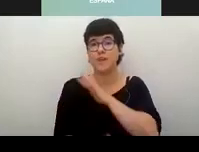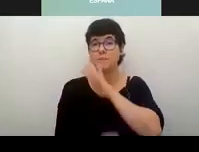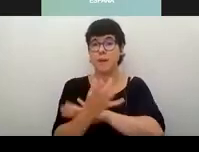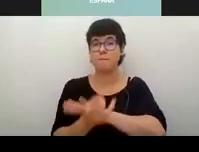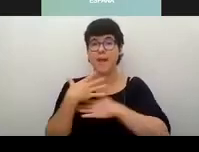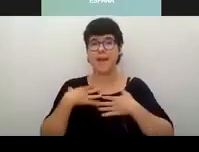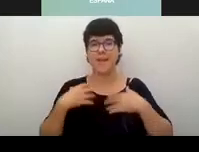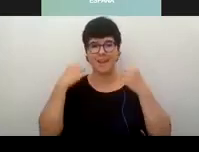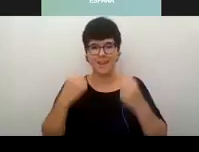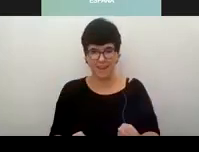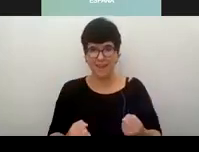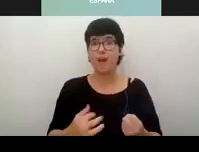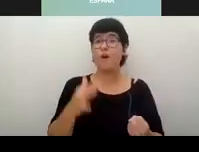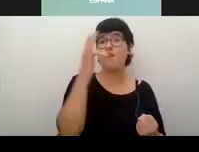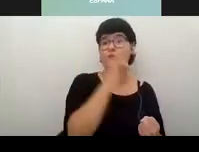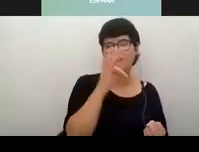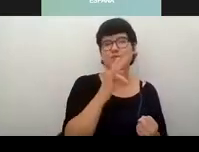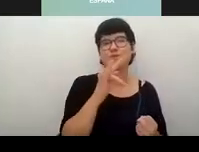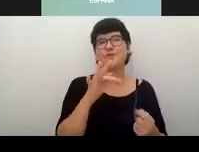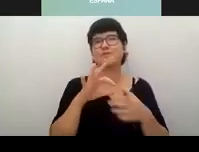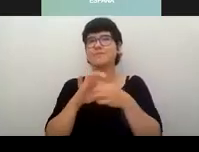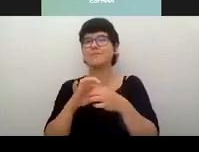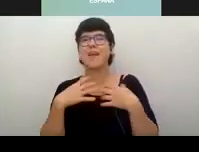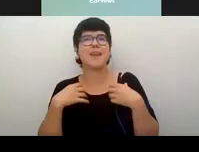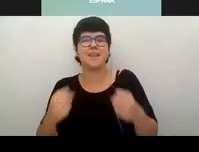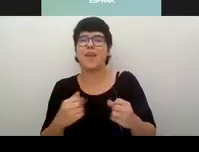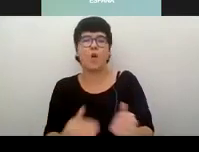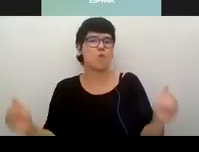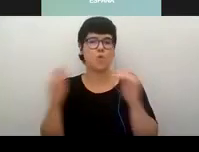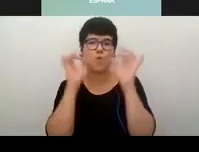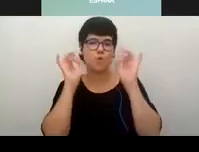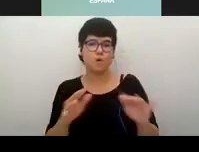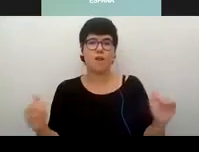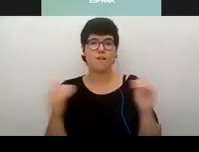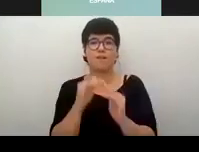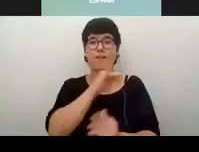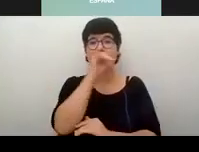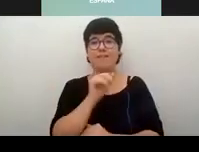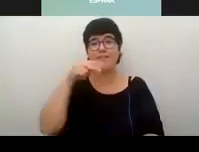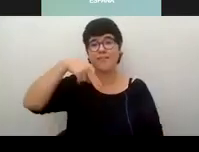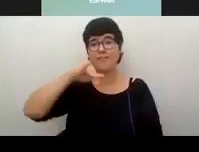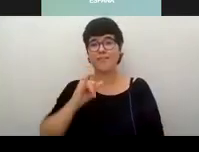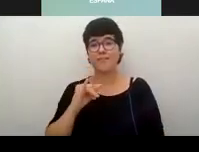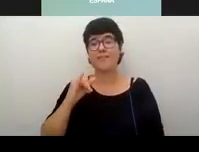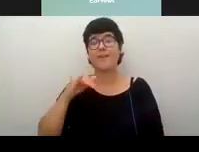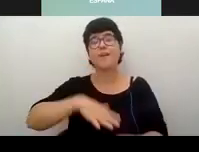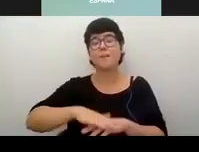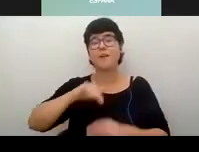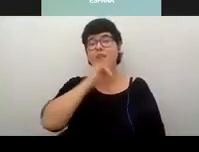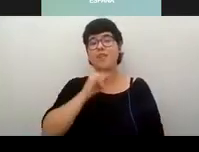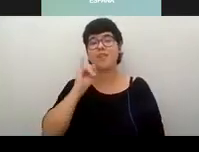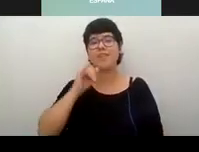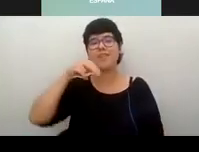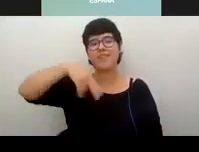por lo tanto fósforo y energía son conceptos equivalentes, y el zinc es un potente antioxidante, como veis aquí,